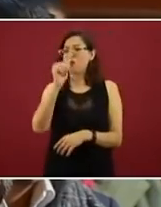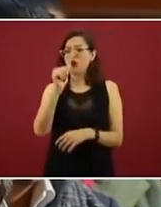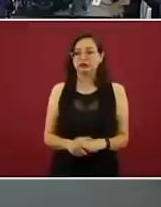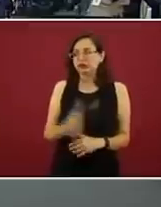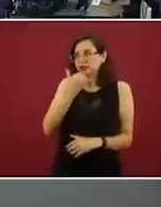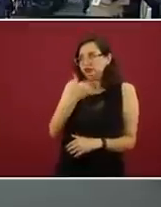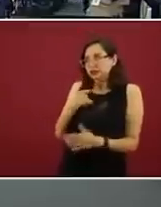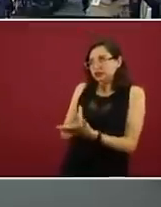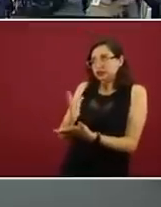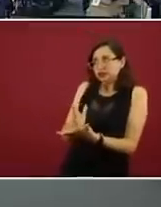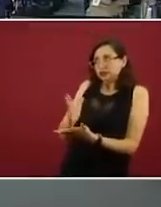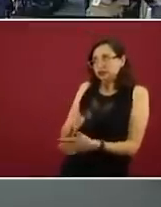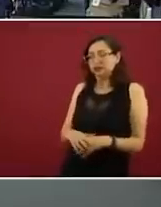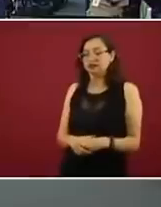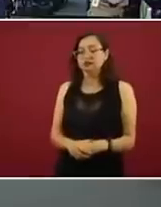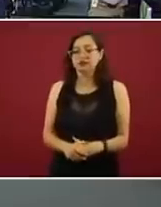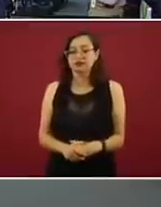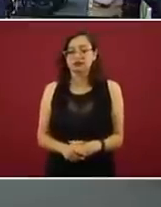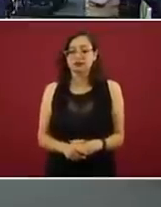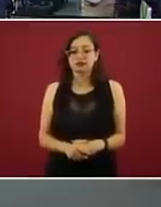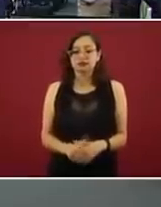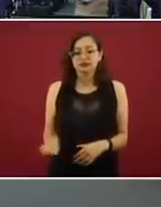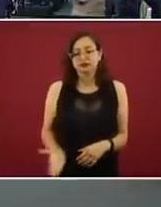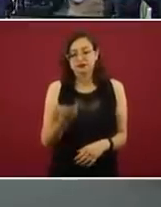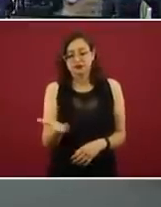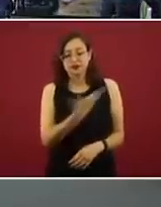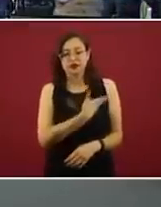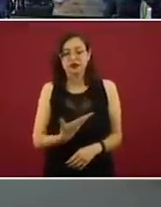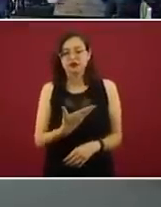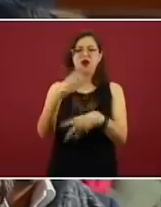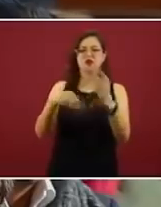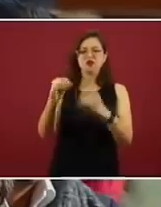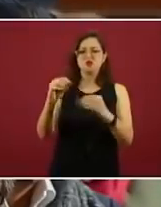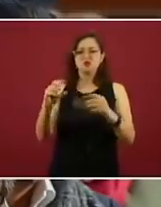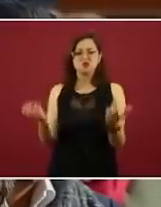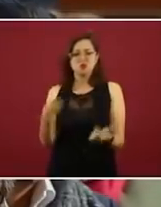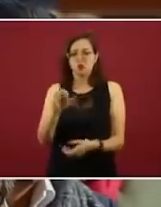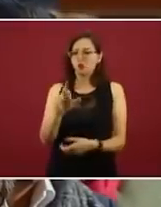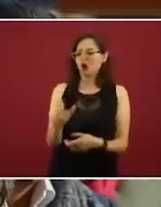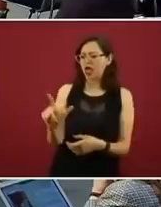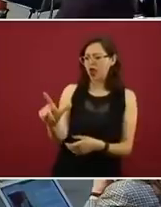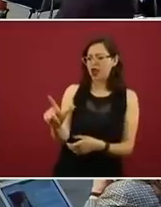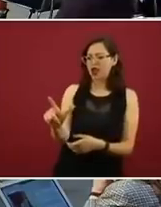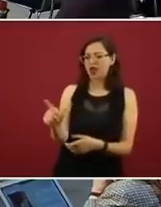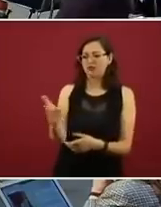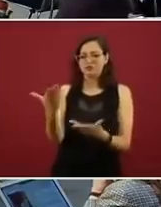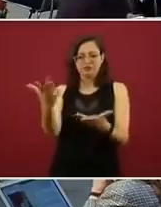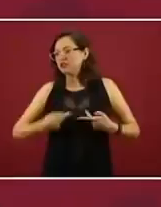grandes mentes en virtud del nuevo paradigma de la economía, llamémosle moral, señor presidente. Muchas